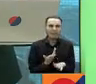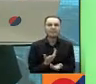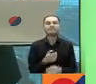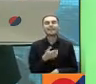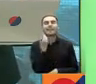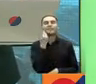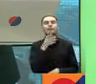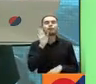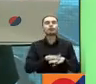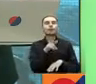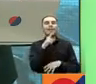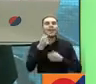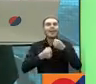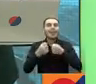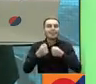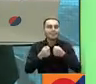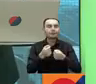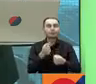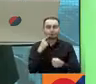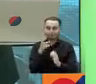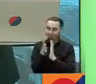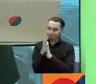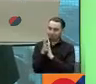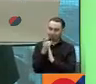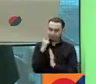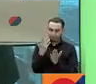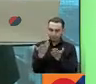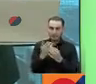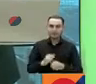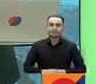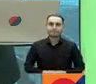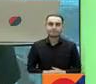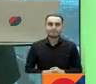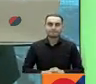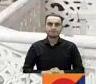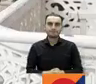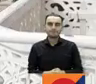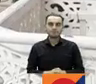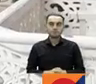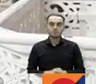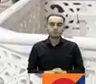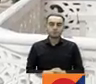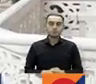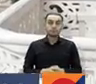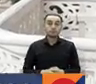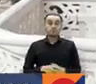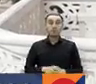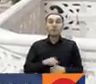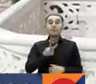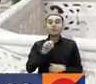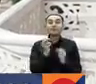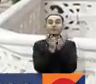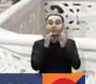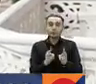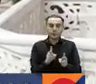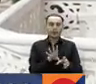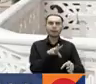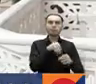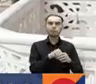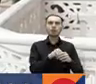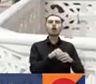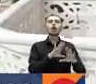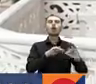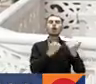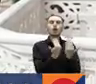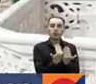lácteos. El siguiente es un reporte de Yarima García, periodista de Radio Nacional. Los 20 estudiantes pertenecen a la institución